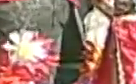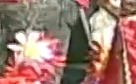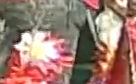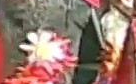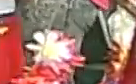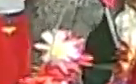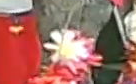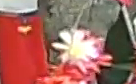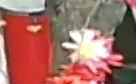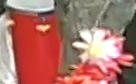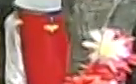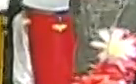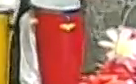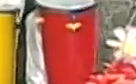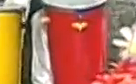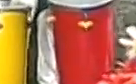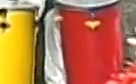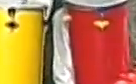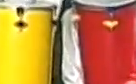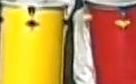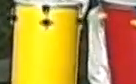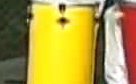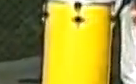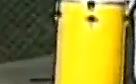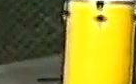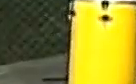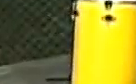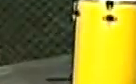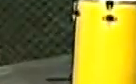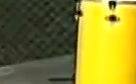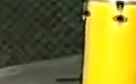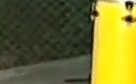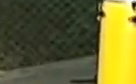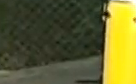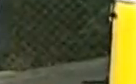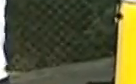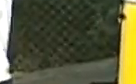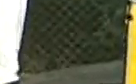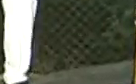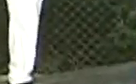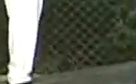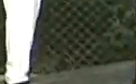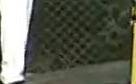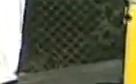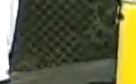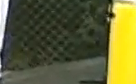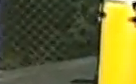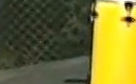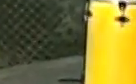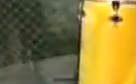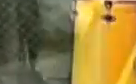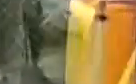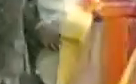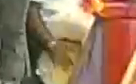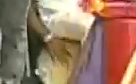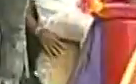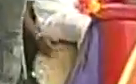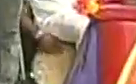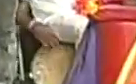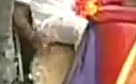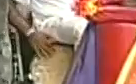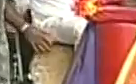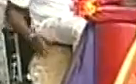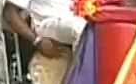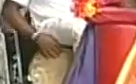Nuevo, Barrio Tricolor, le cambia la cara ahora. Todos los barrios unidos, vamos a cantar ahora. Y todos los barrios